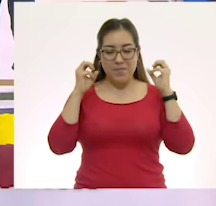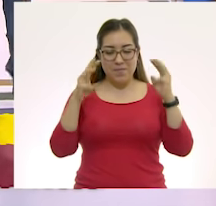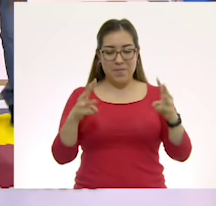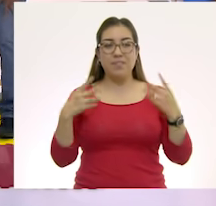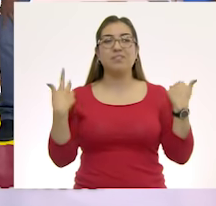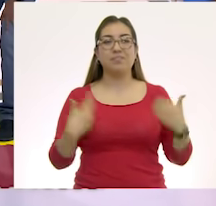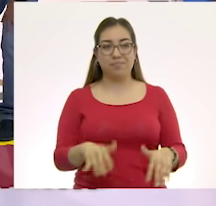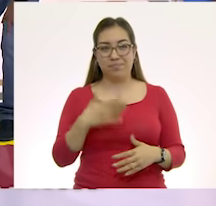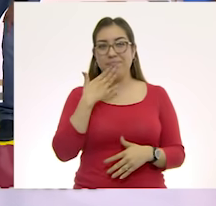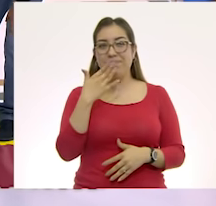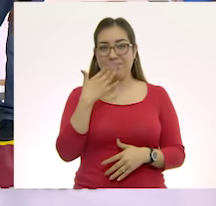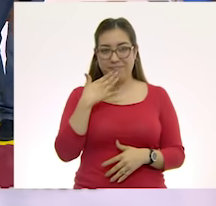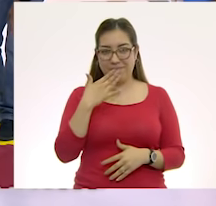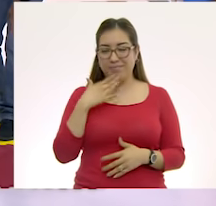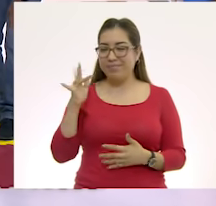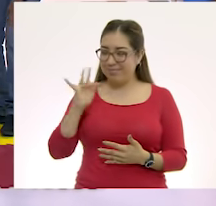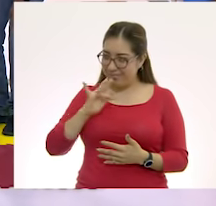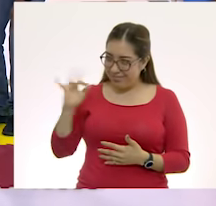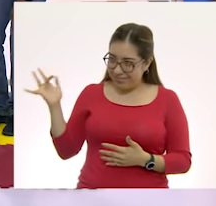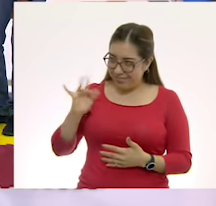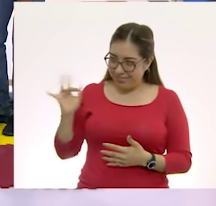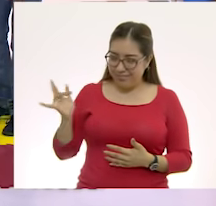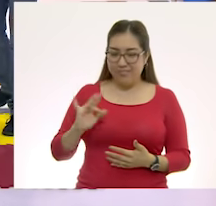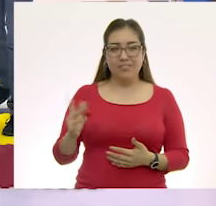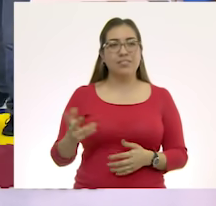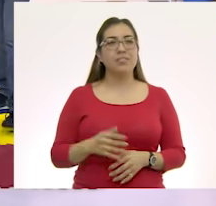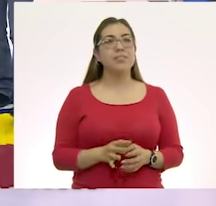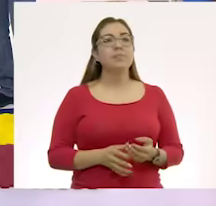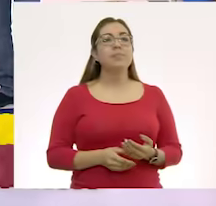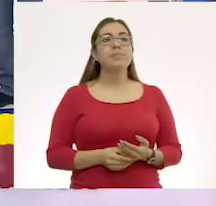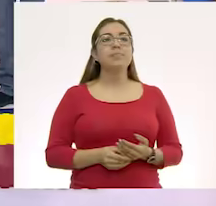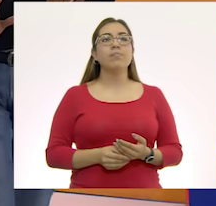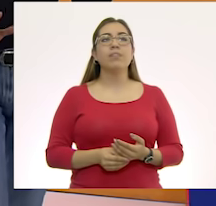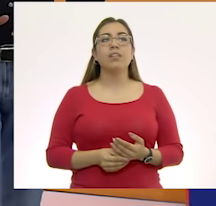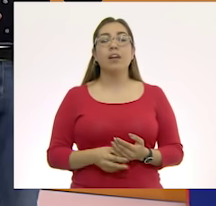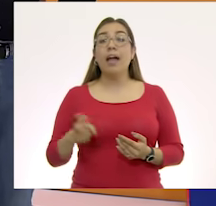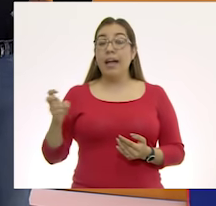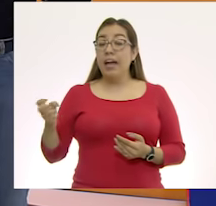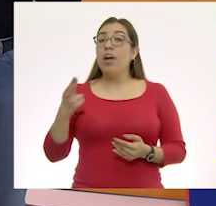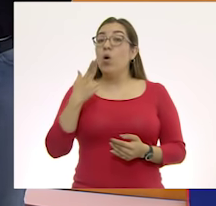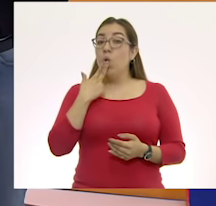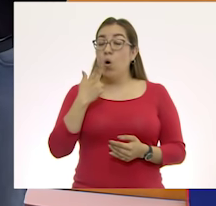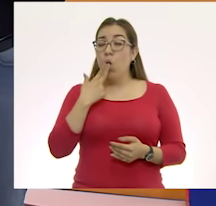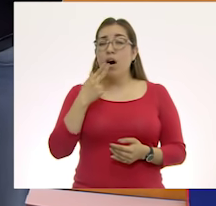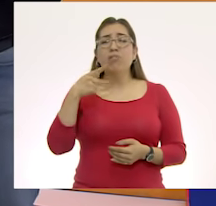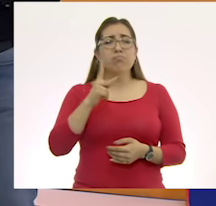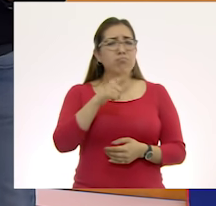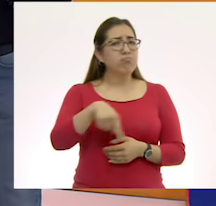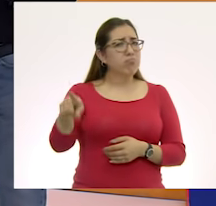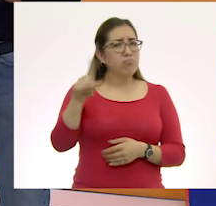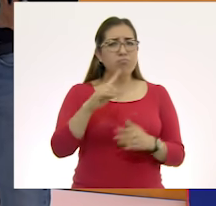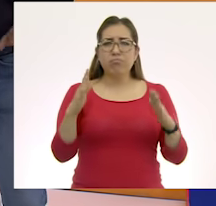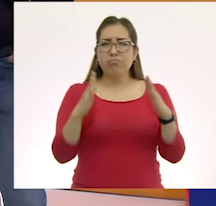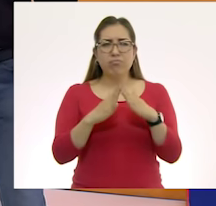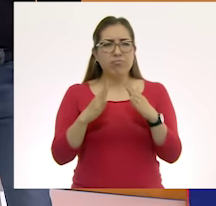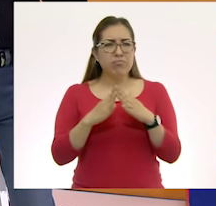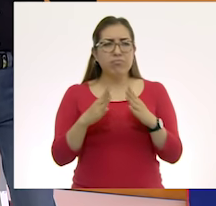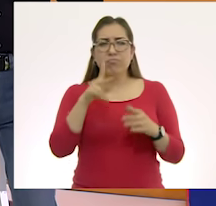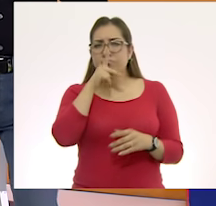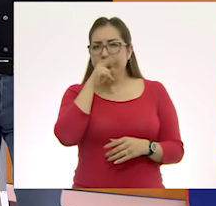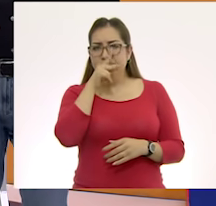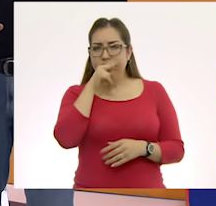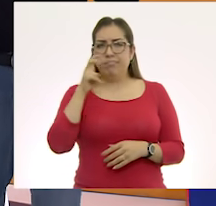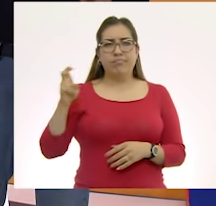rápida. Muy bien, Pilar. Muchísimas gracias por el banquito. Lo vamos a hacer con un banquito. Pero allá en casa no se preocupen, porque esta es solamente